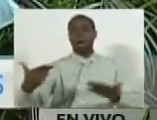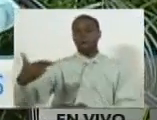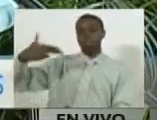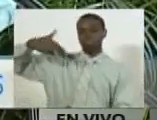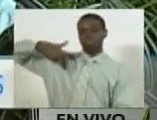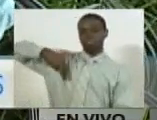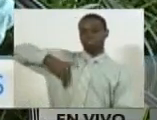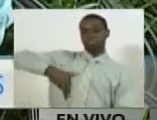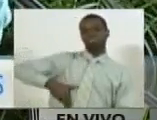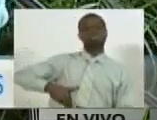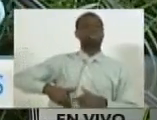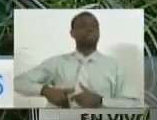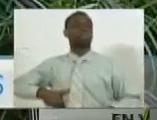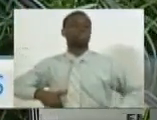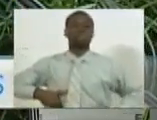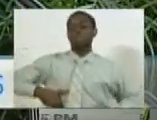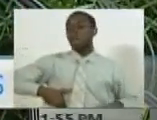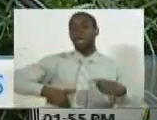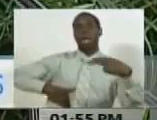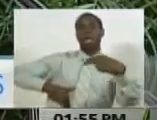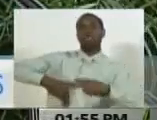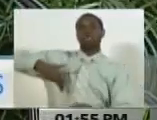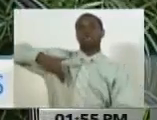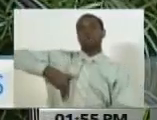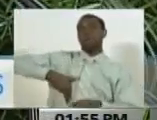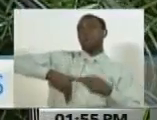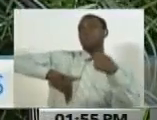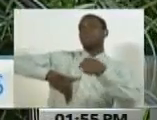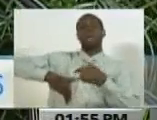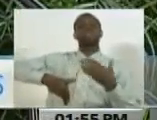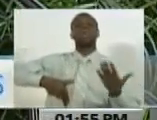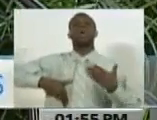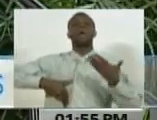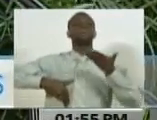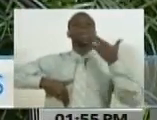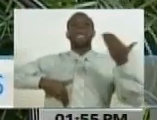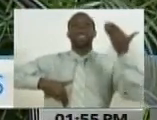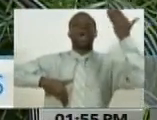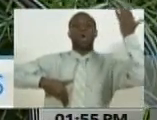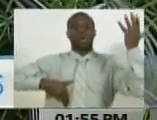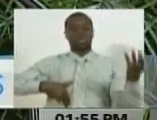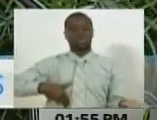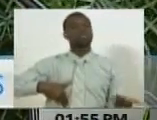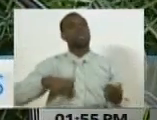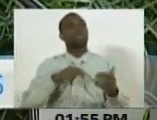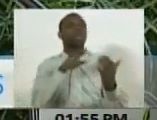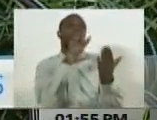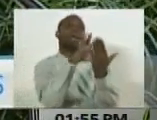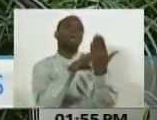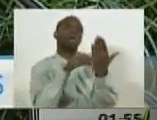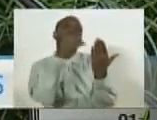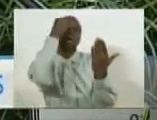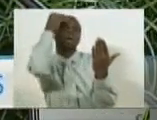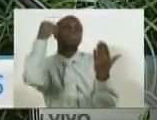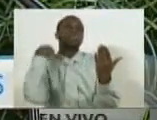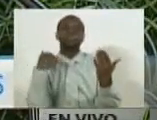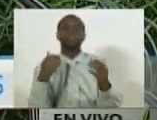el que no tiene el pistolón no vale nada. Y les enseñan a perder el sentido del respeto a la